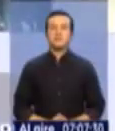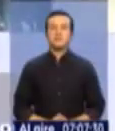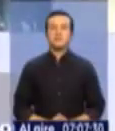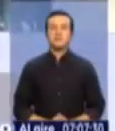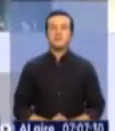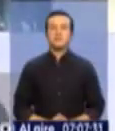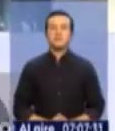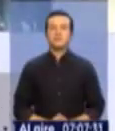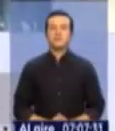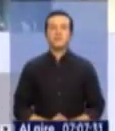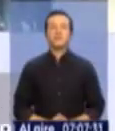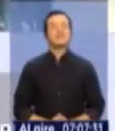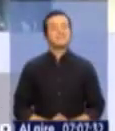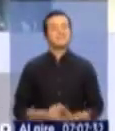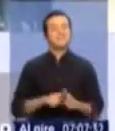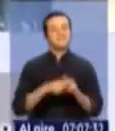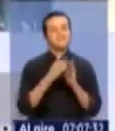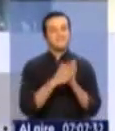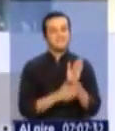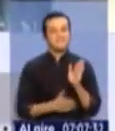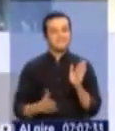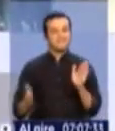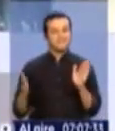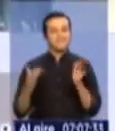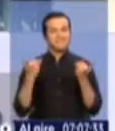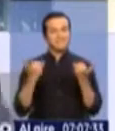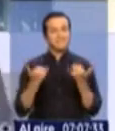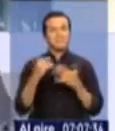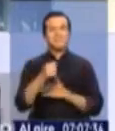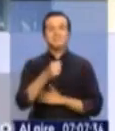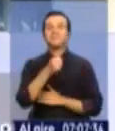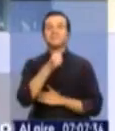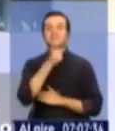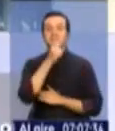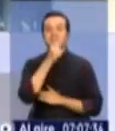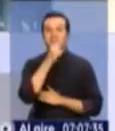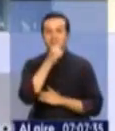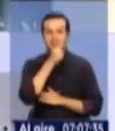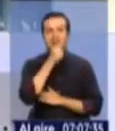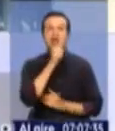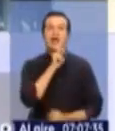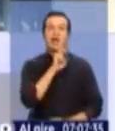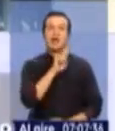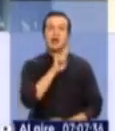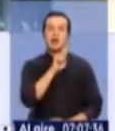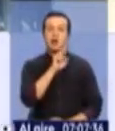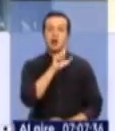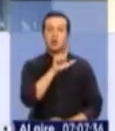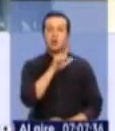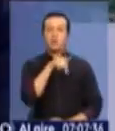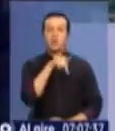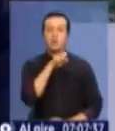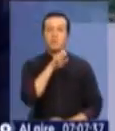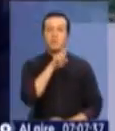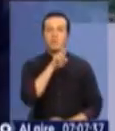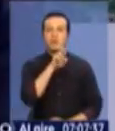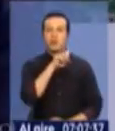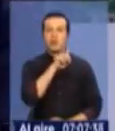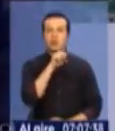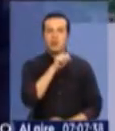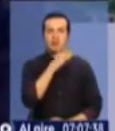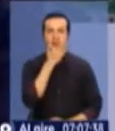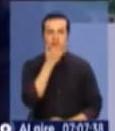bueno iniciamos amigos televidentes tenemos ya la presencia de raúl pérez torres ministros de cultura que por cierto él si va a estar en la ciudad